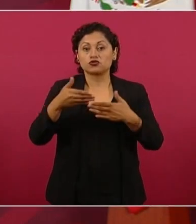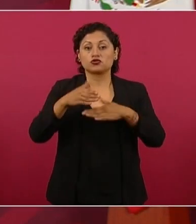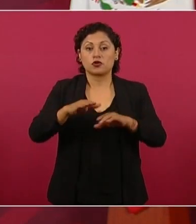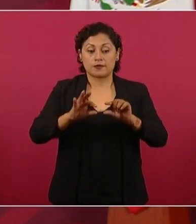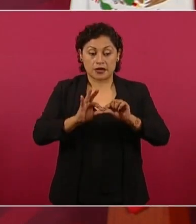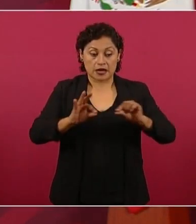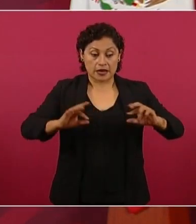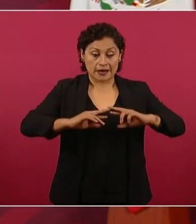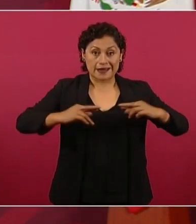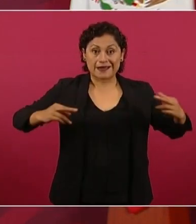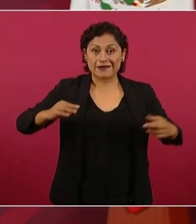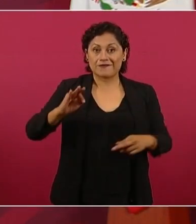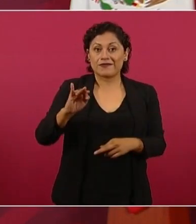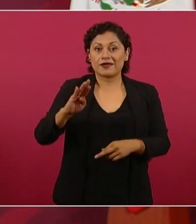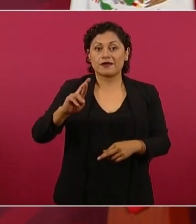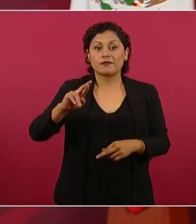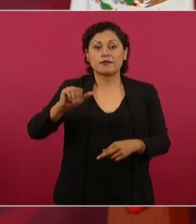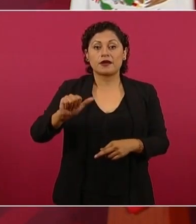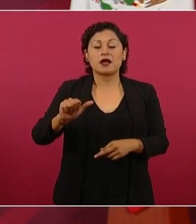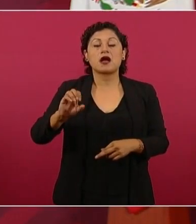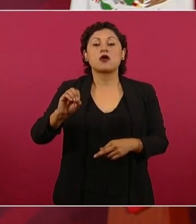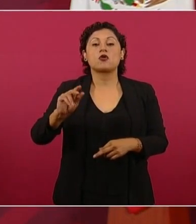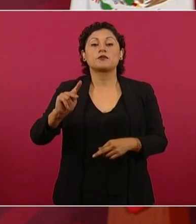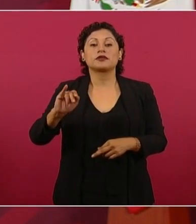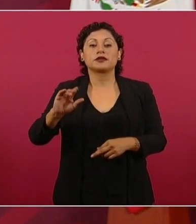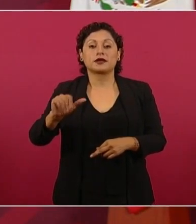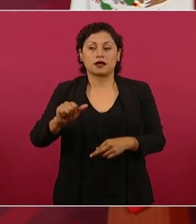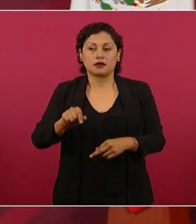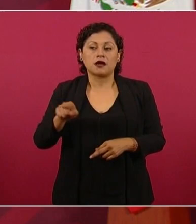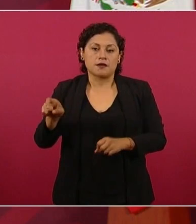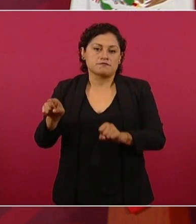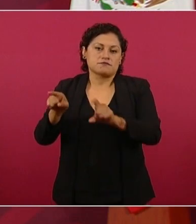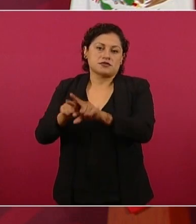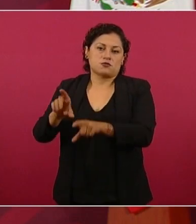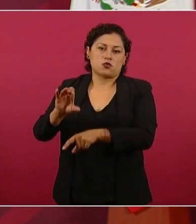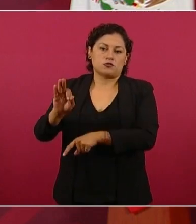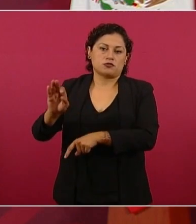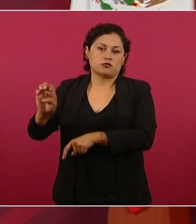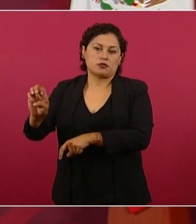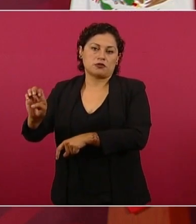bueno, estamos en eso.